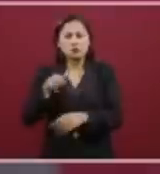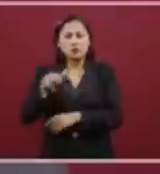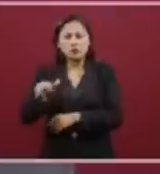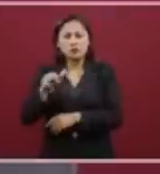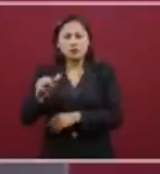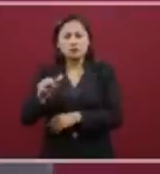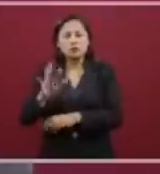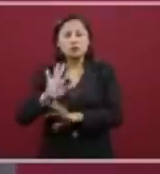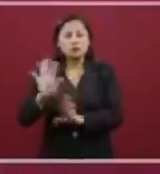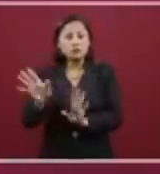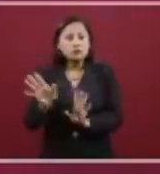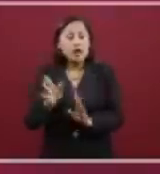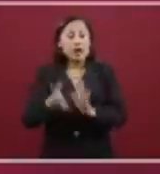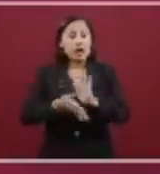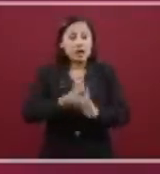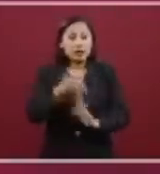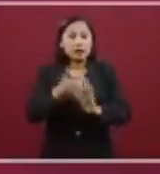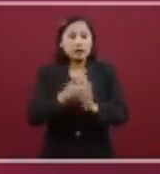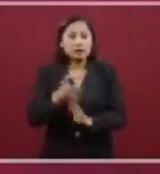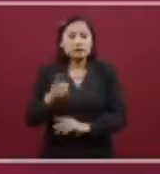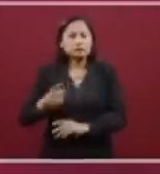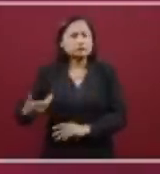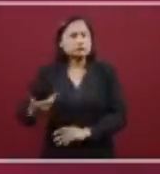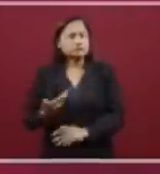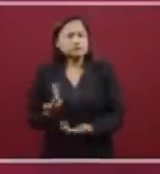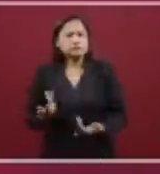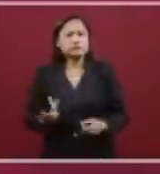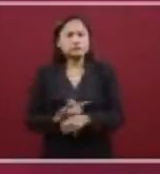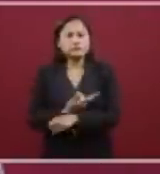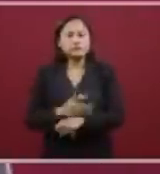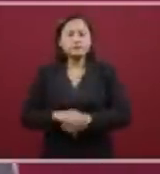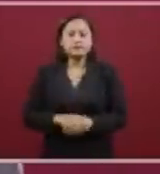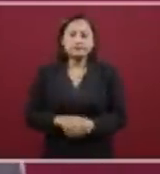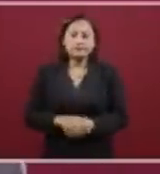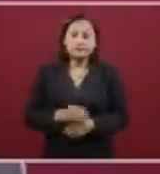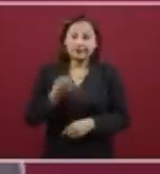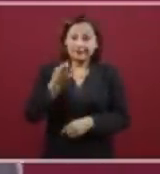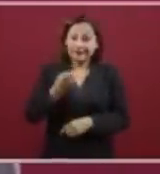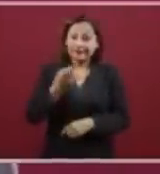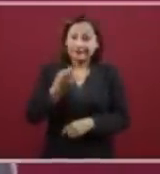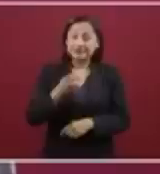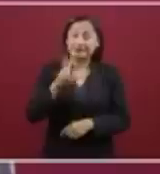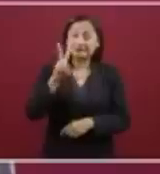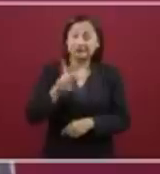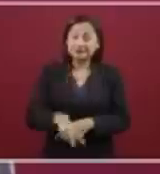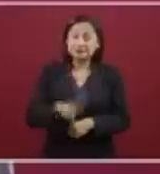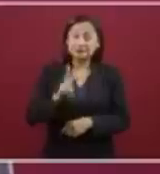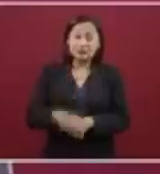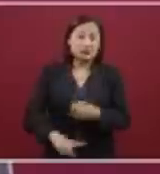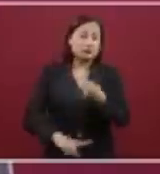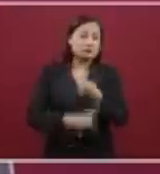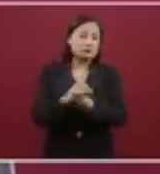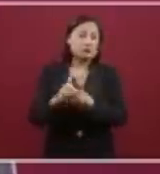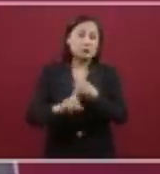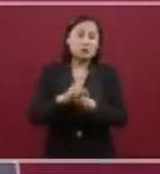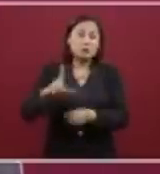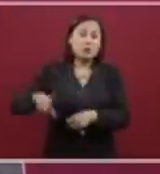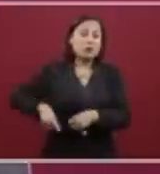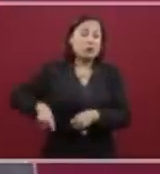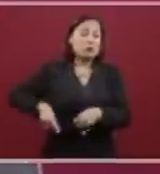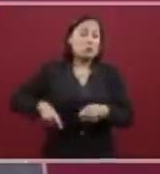plena construcción de la terminal esto sin duda conduce a una pérdida patrimonial para la nación cuya